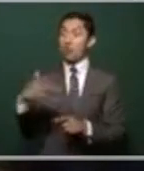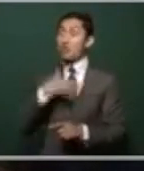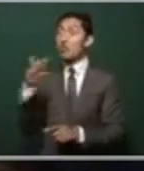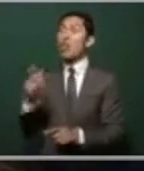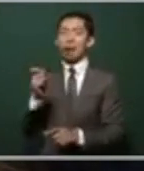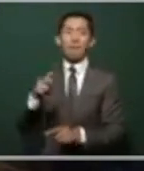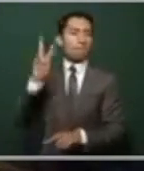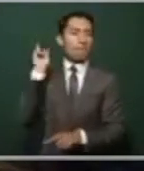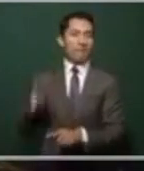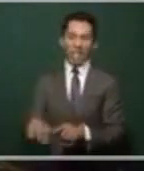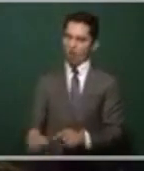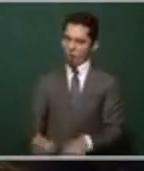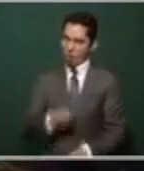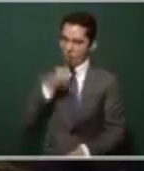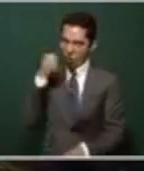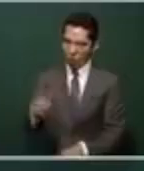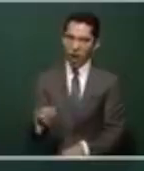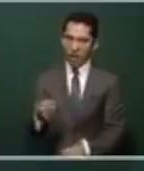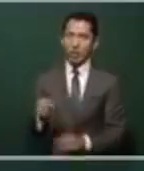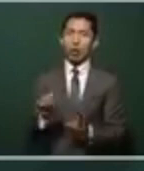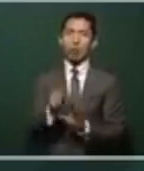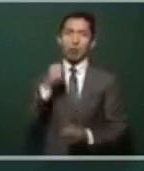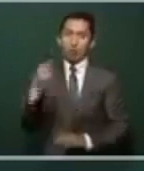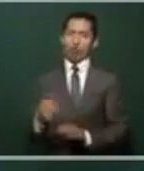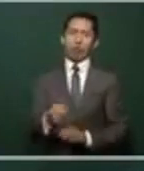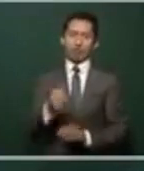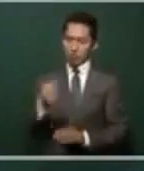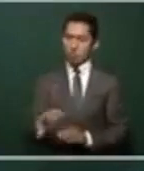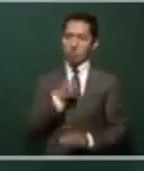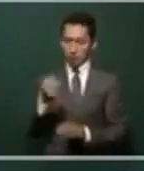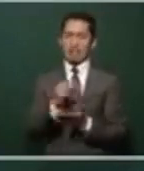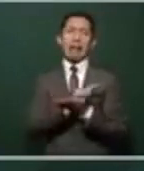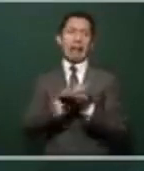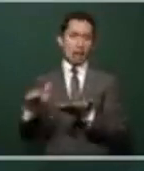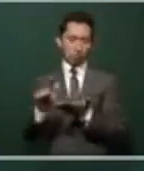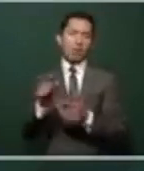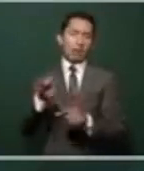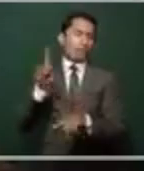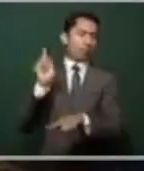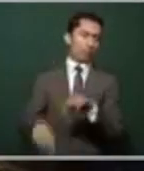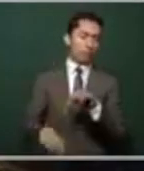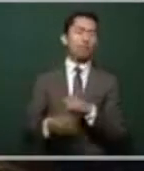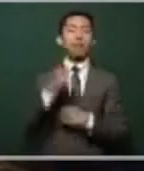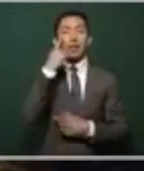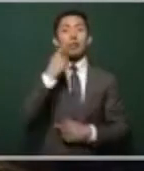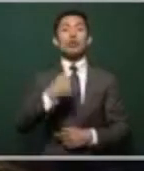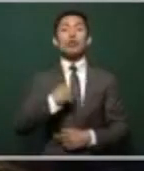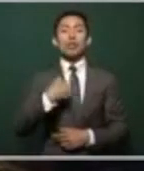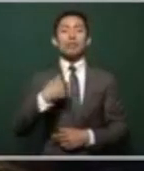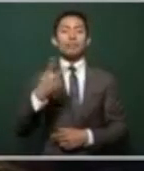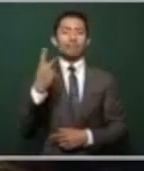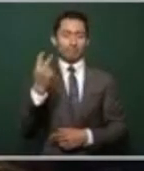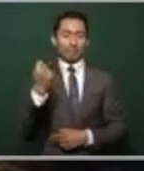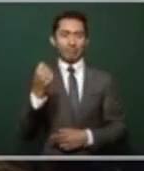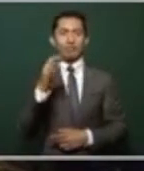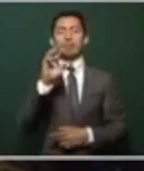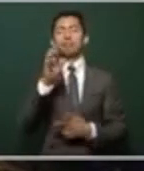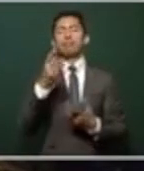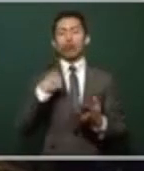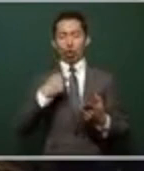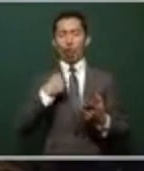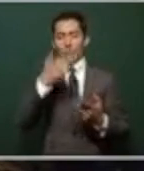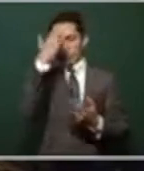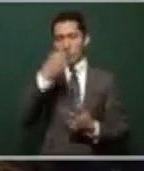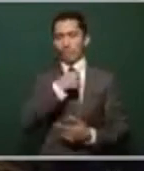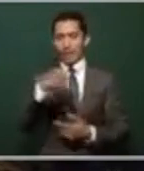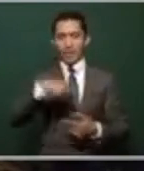sí, pero con guante blanco. Presidente, muy buenos días. Edmundo Pineda, de Noticieros Radiofónicos, en portada y réplica